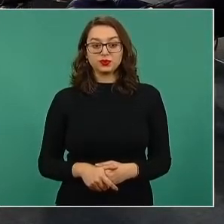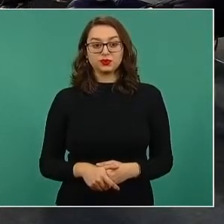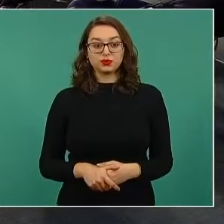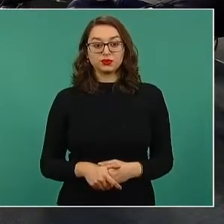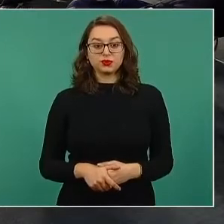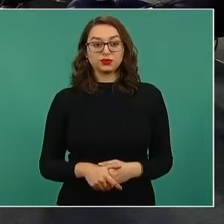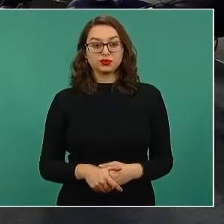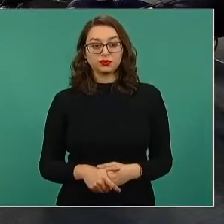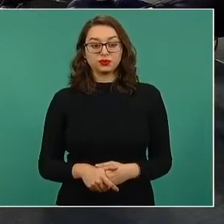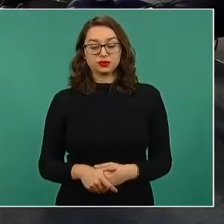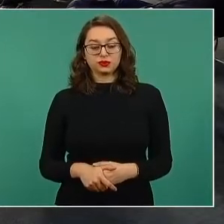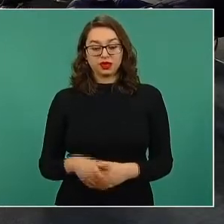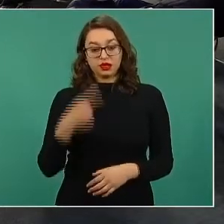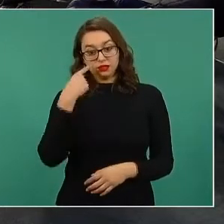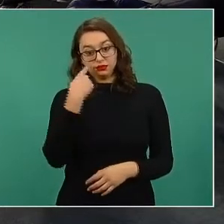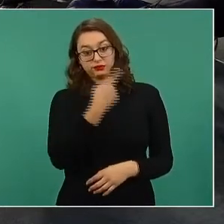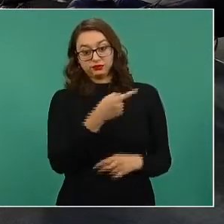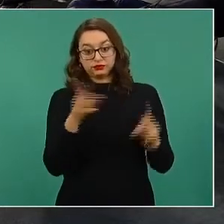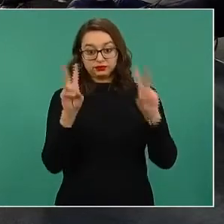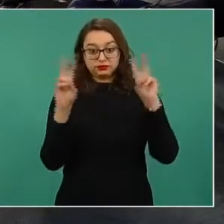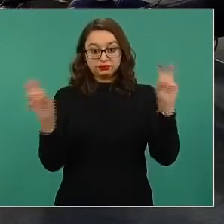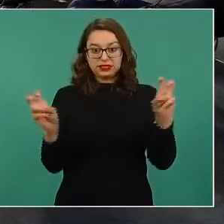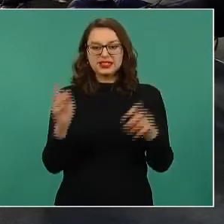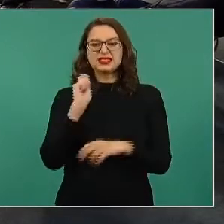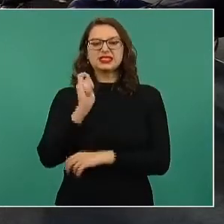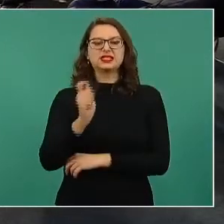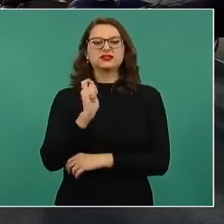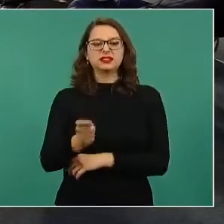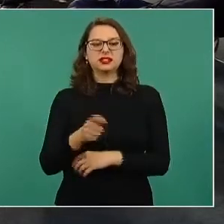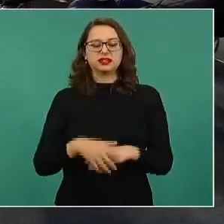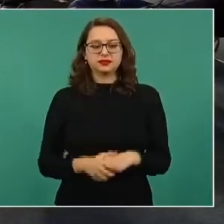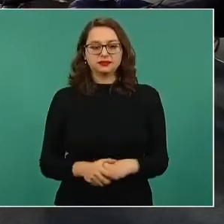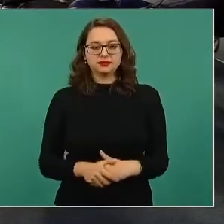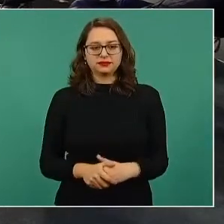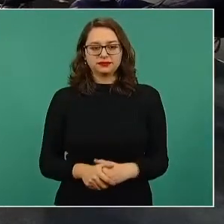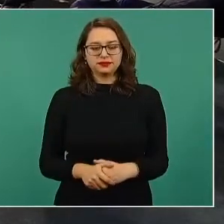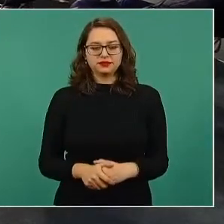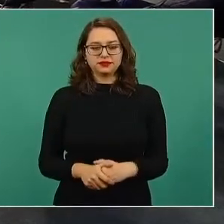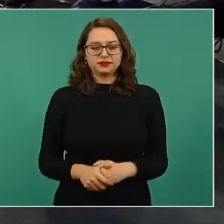Aquí está. Esto es privatizar.